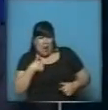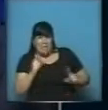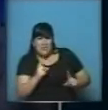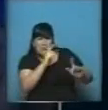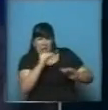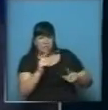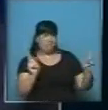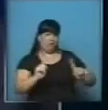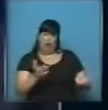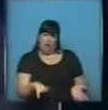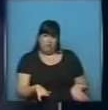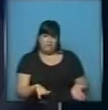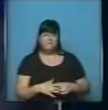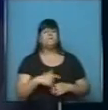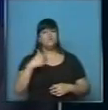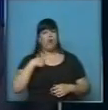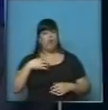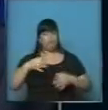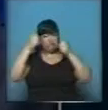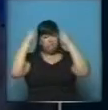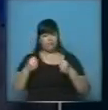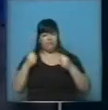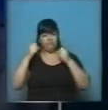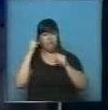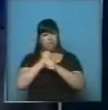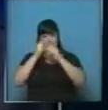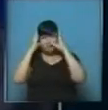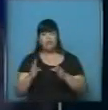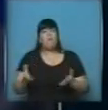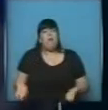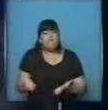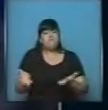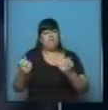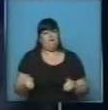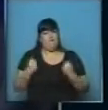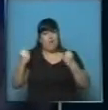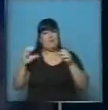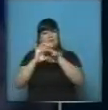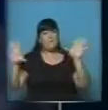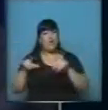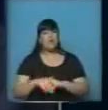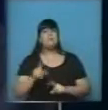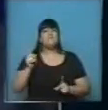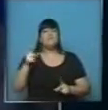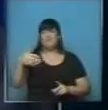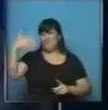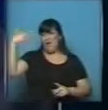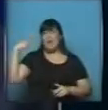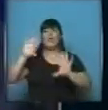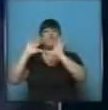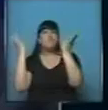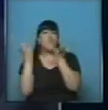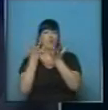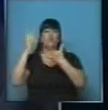Pero yo quería decirte, yo estoy comprometido con fortalecer la democracia, con acompañar lo que viene pasando en el mundo y